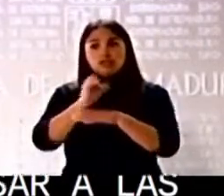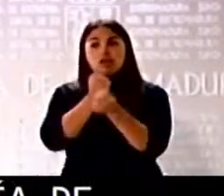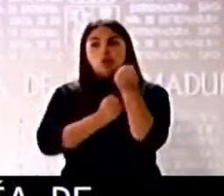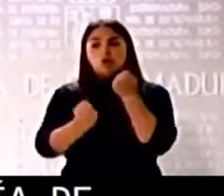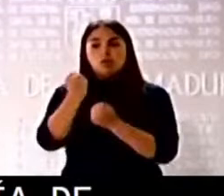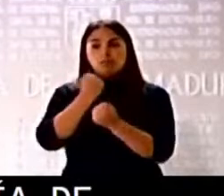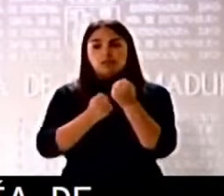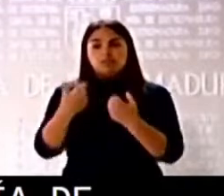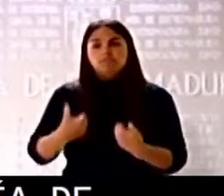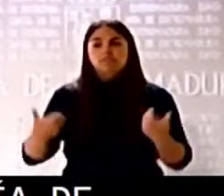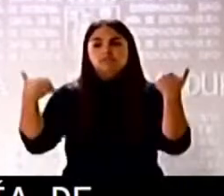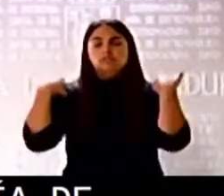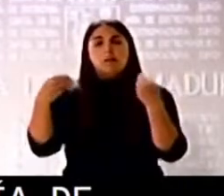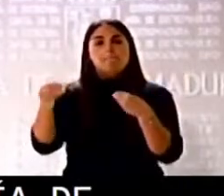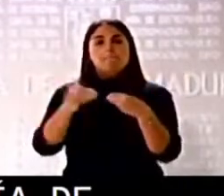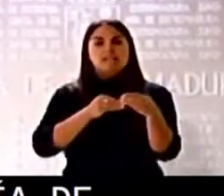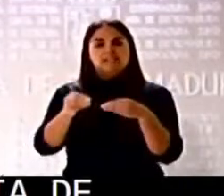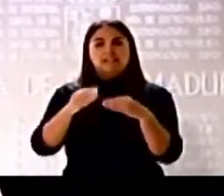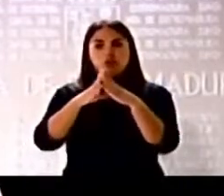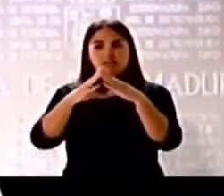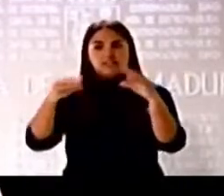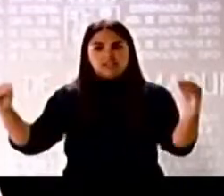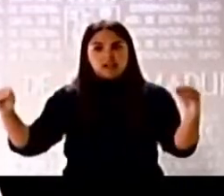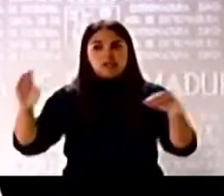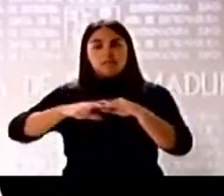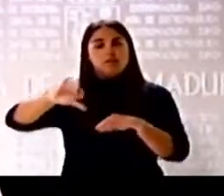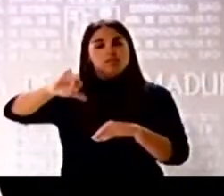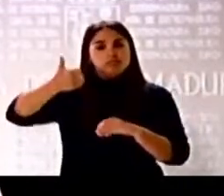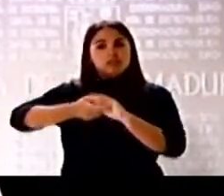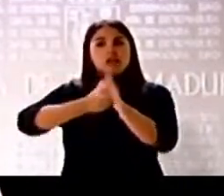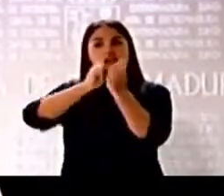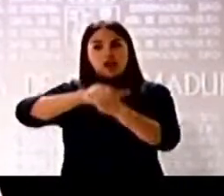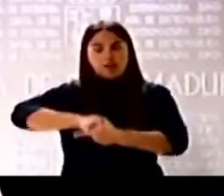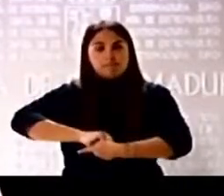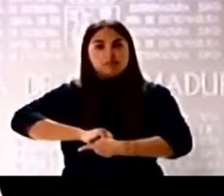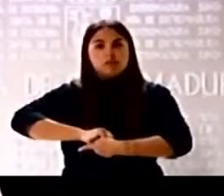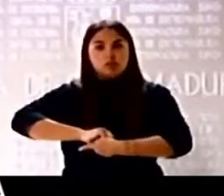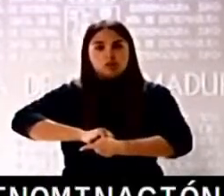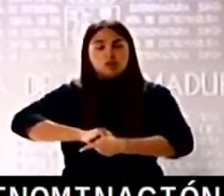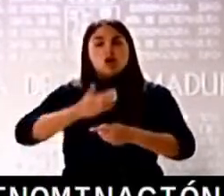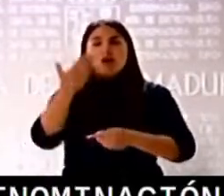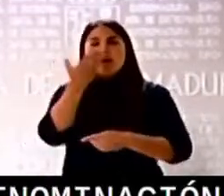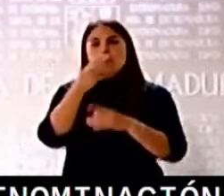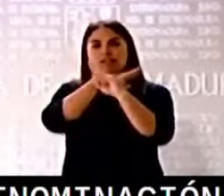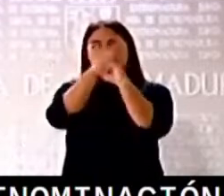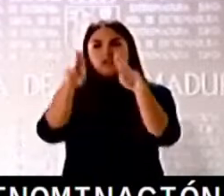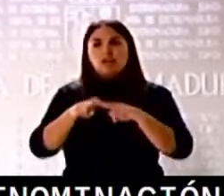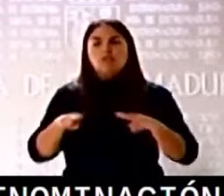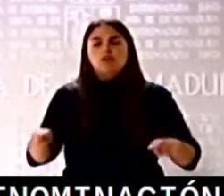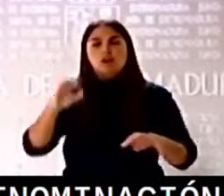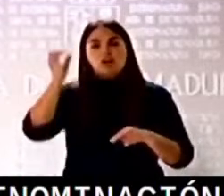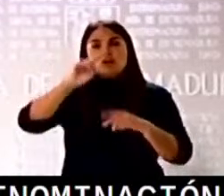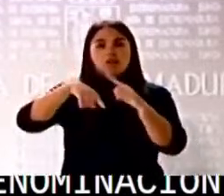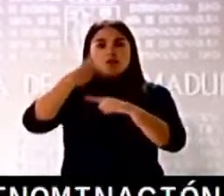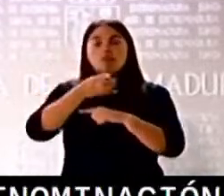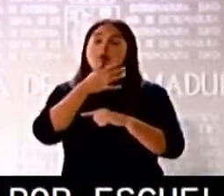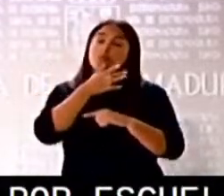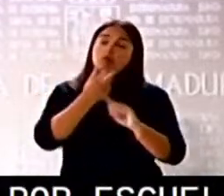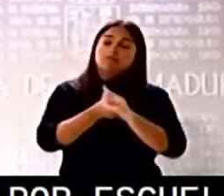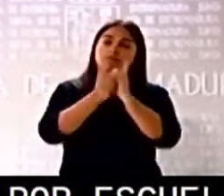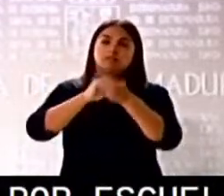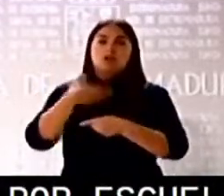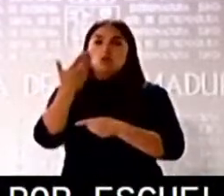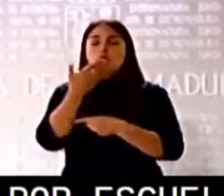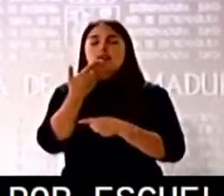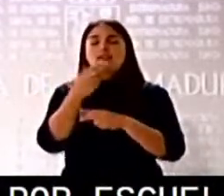que es la competente en materia universitaria, a la aprobación del cambio de denominación de la Escuela Internacional de Posgrado por Escuela Internacional de